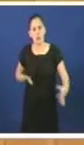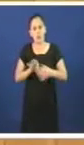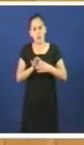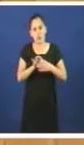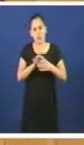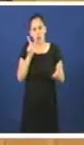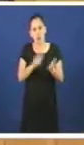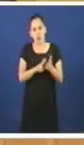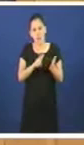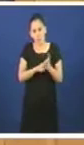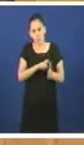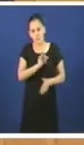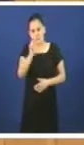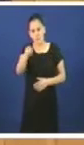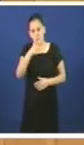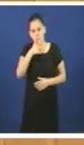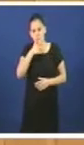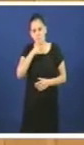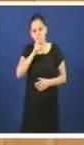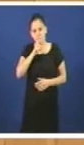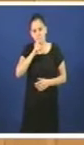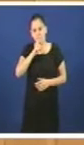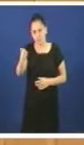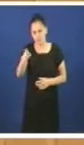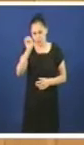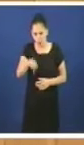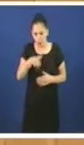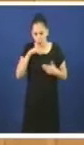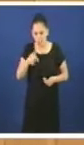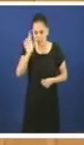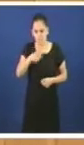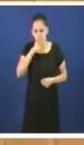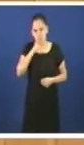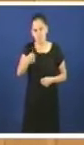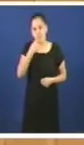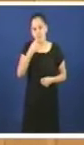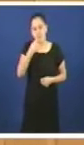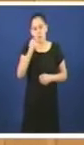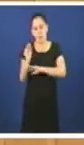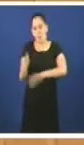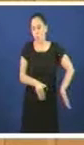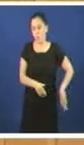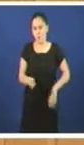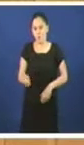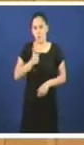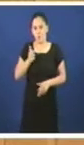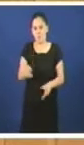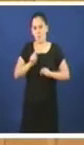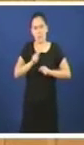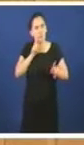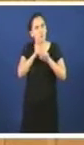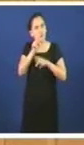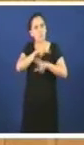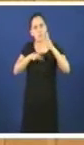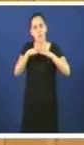mismamente advertía algo que también acaba de advertir aquí agora que era la última oportunidad de de consenso